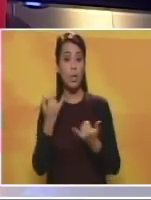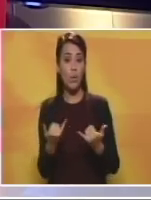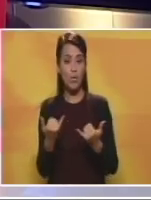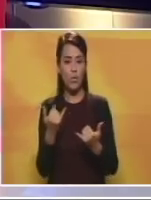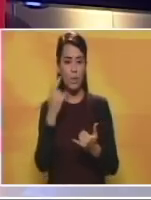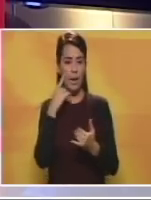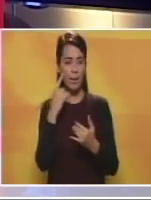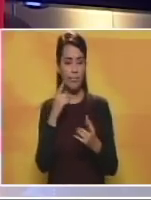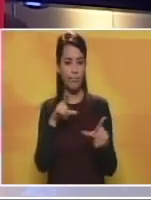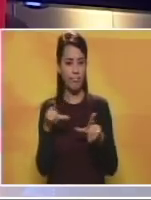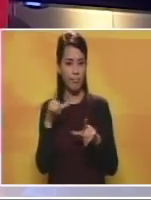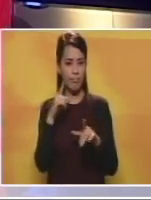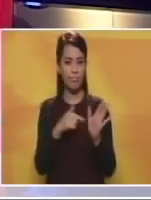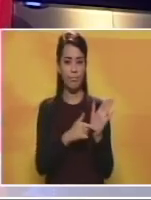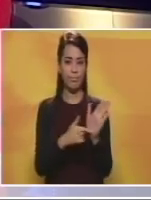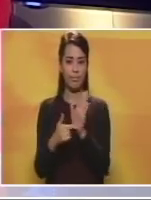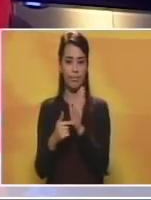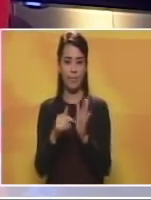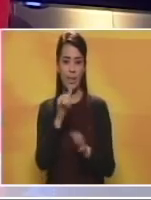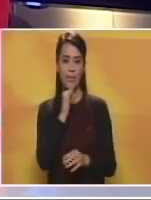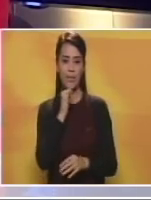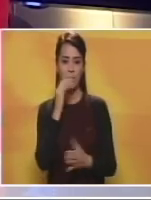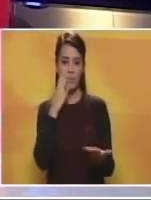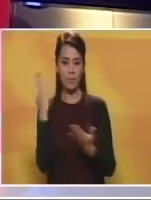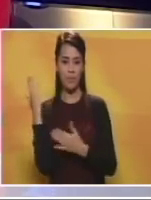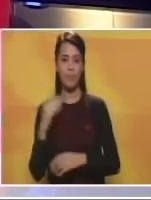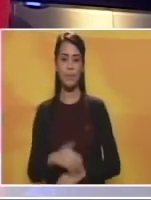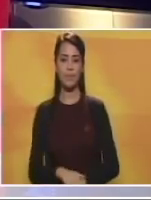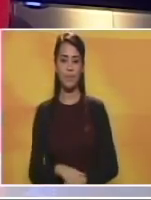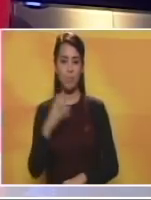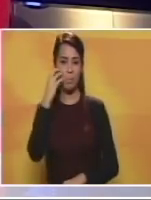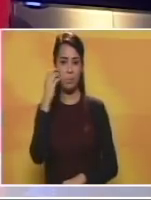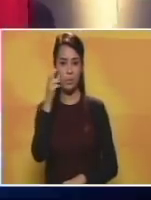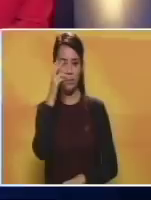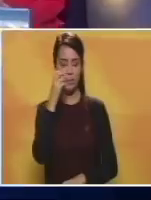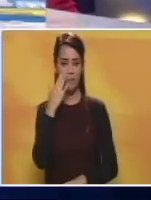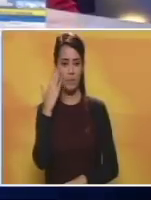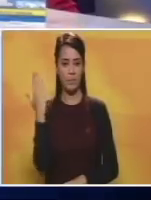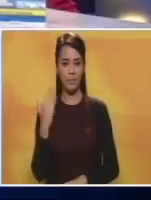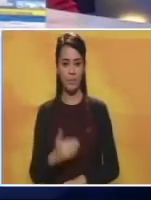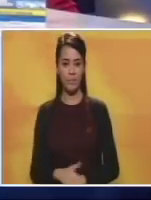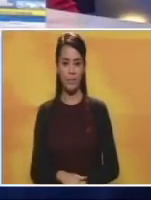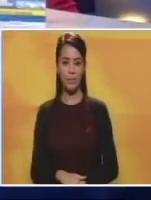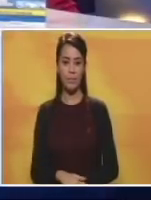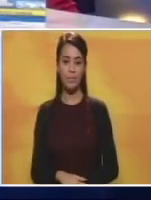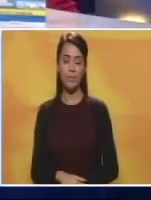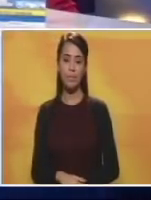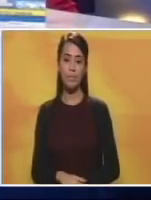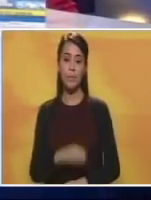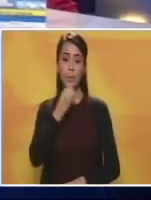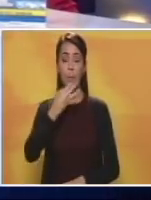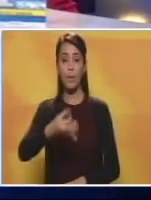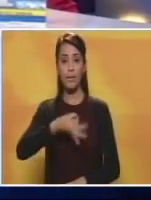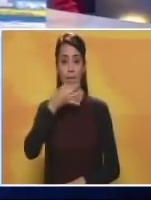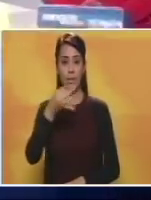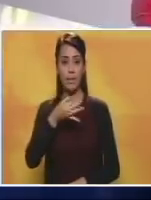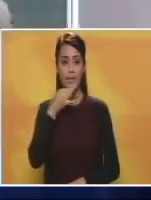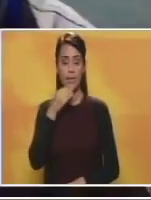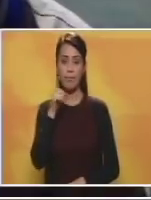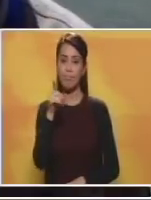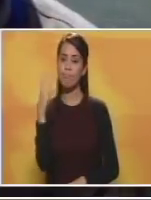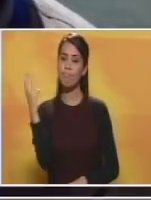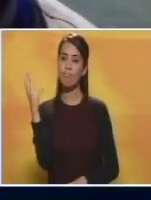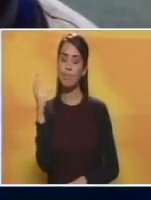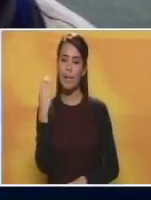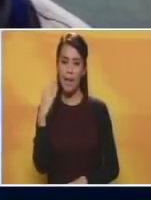encuentra ya para presentarnos todos los detalles. Adelante, Gregorio, te escuchamos. Así es, buenas tardes allá en